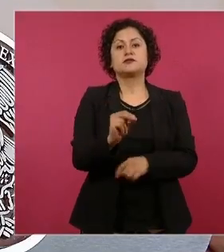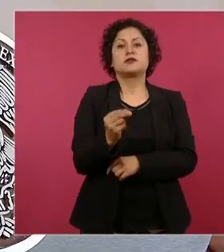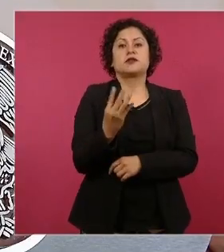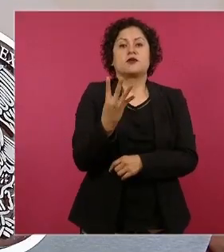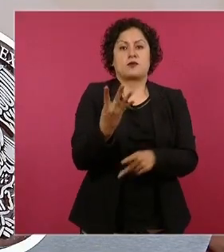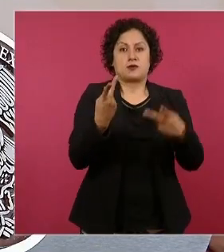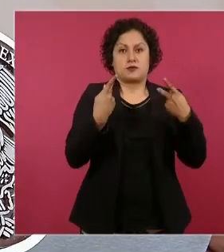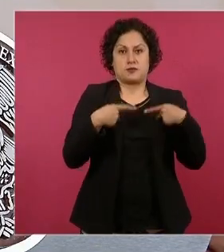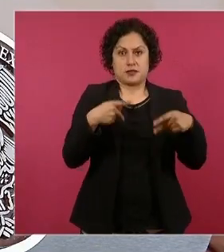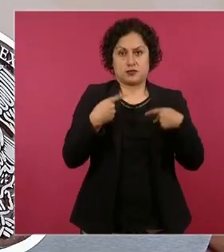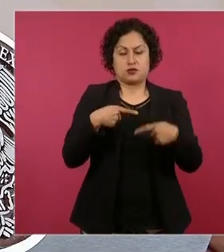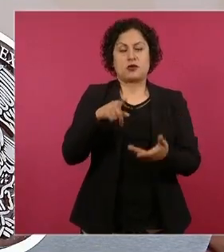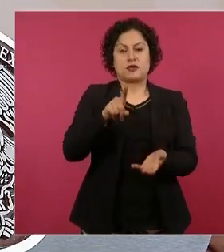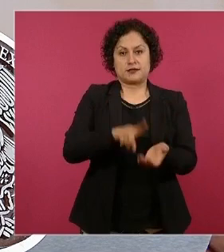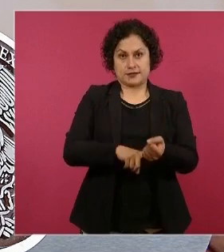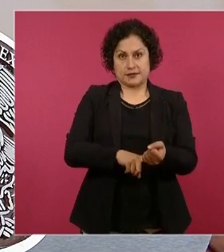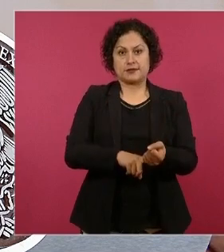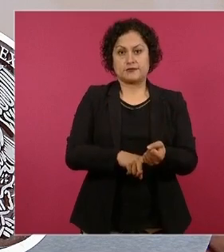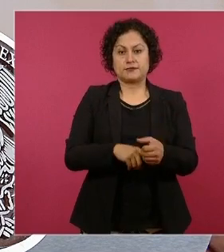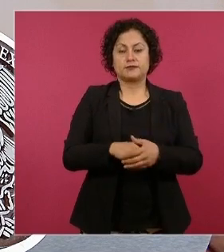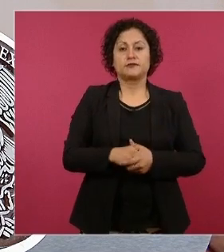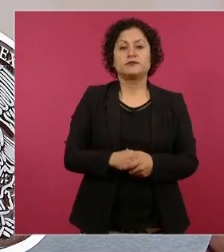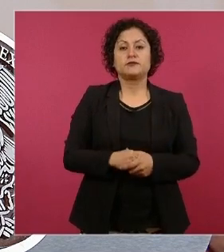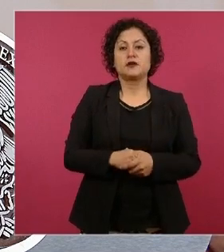232,684 internos, de los cuales